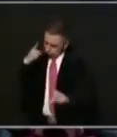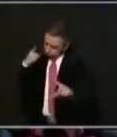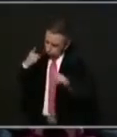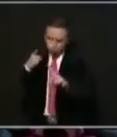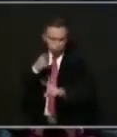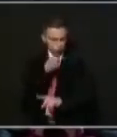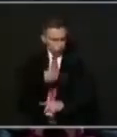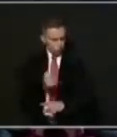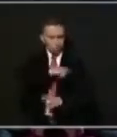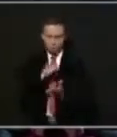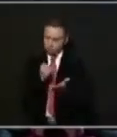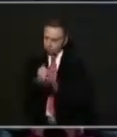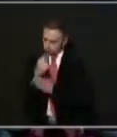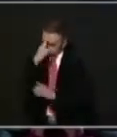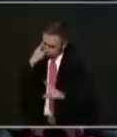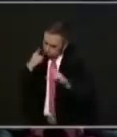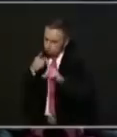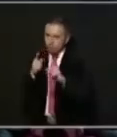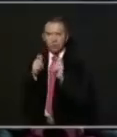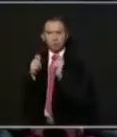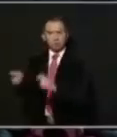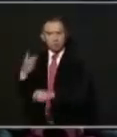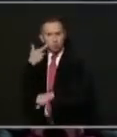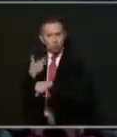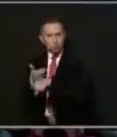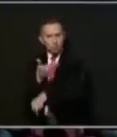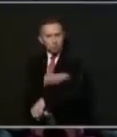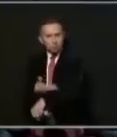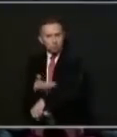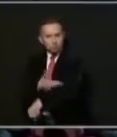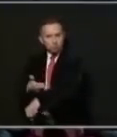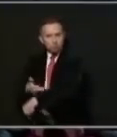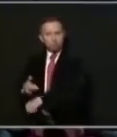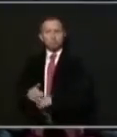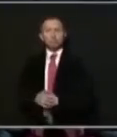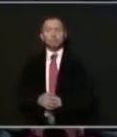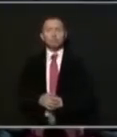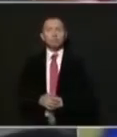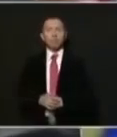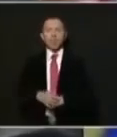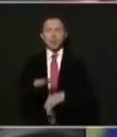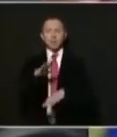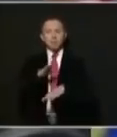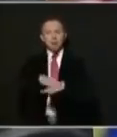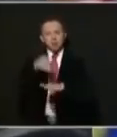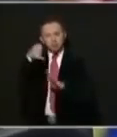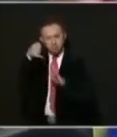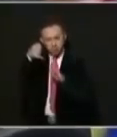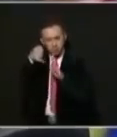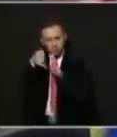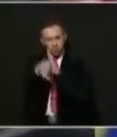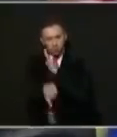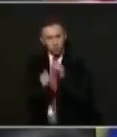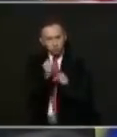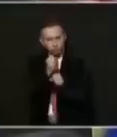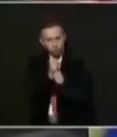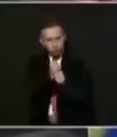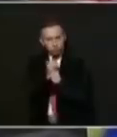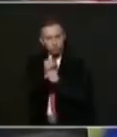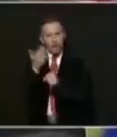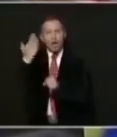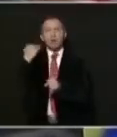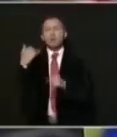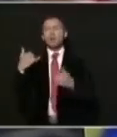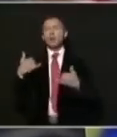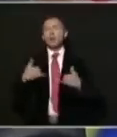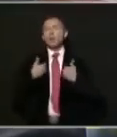hemos tomado. Se investigará a fondo la desaparición de los jóvenes de